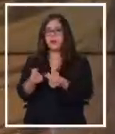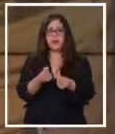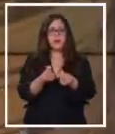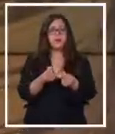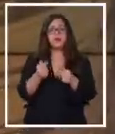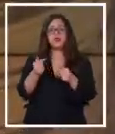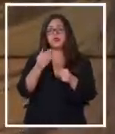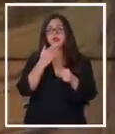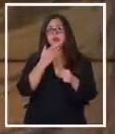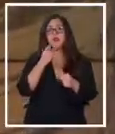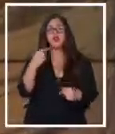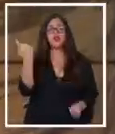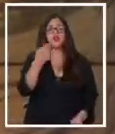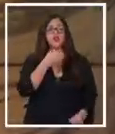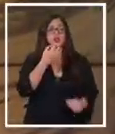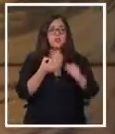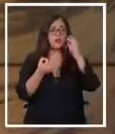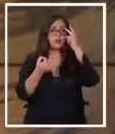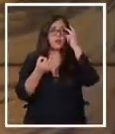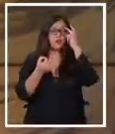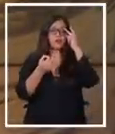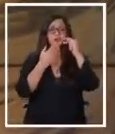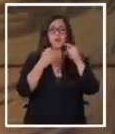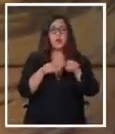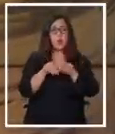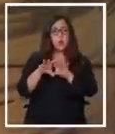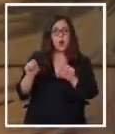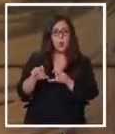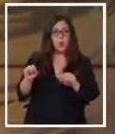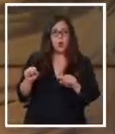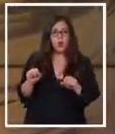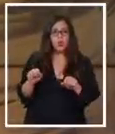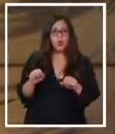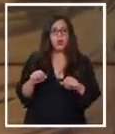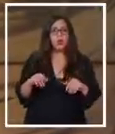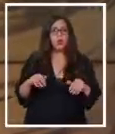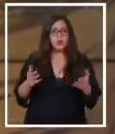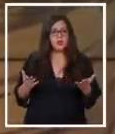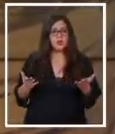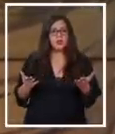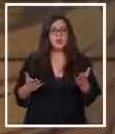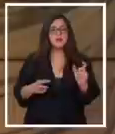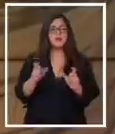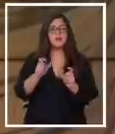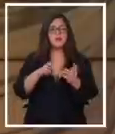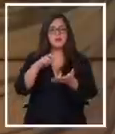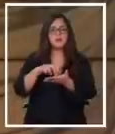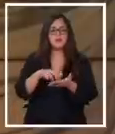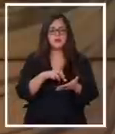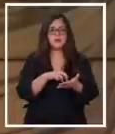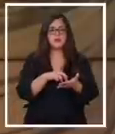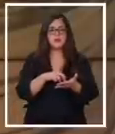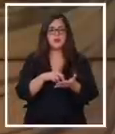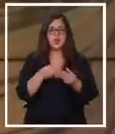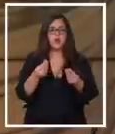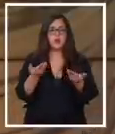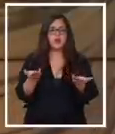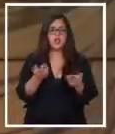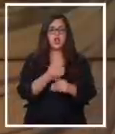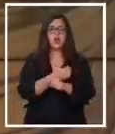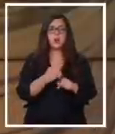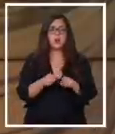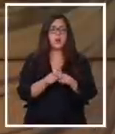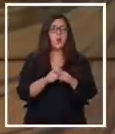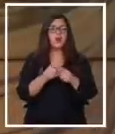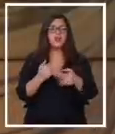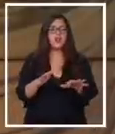internos entonces lo que nosotros decimos y con lo que se llegó a un consenso con parte importante de los parlamentarios también es no podemos echarle más leña